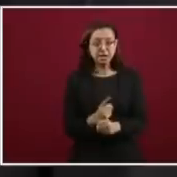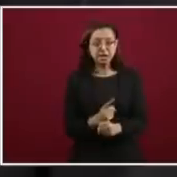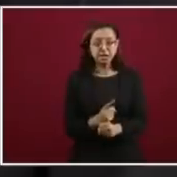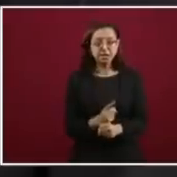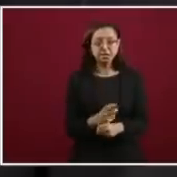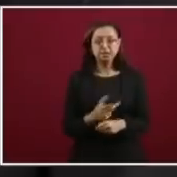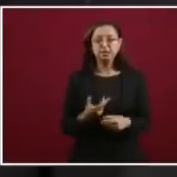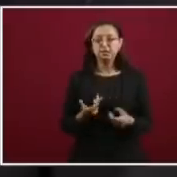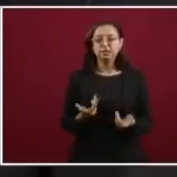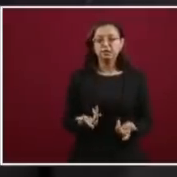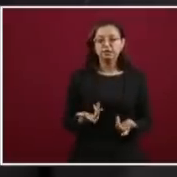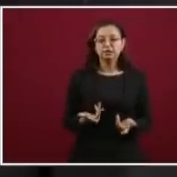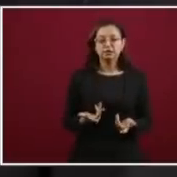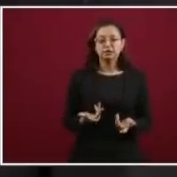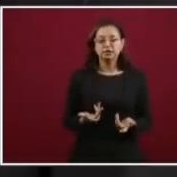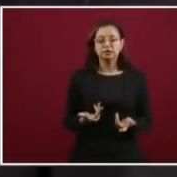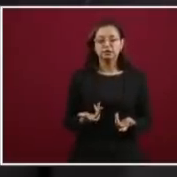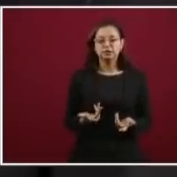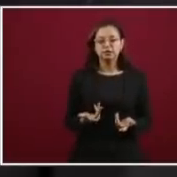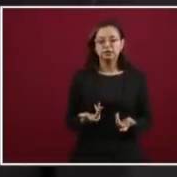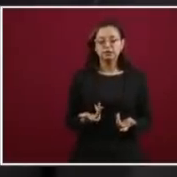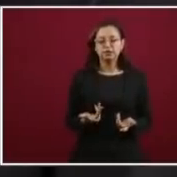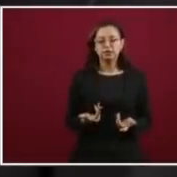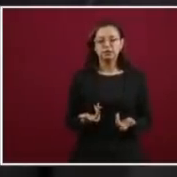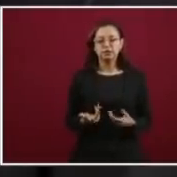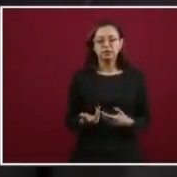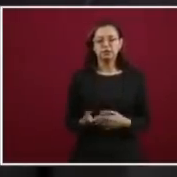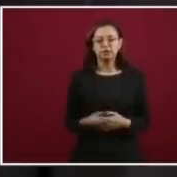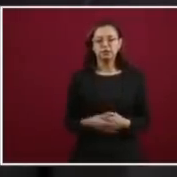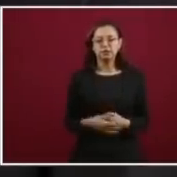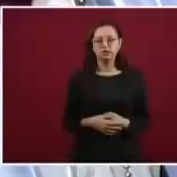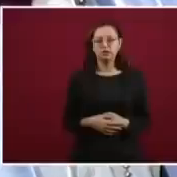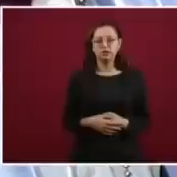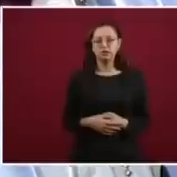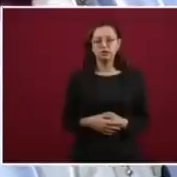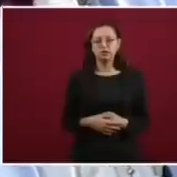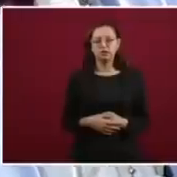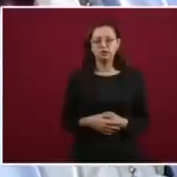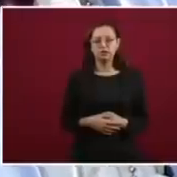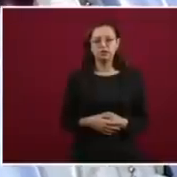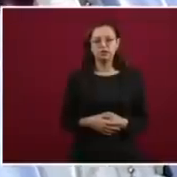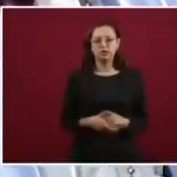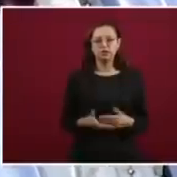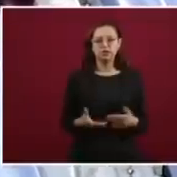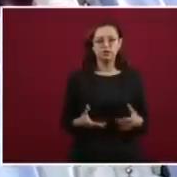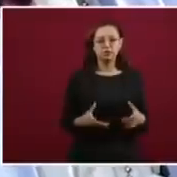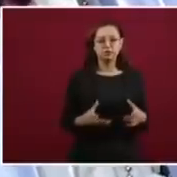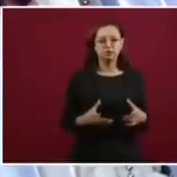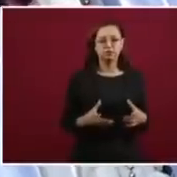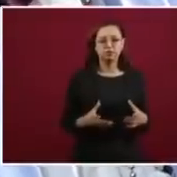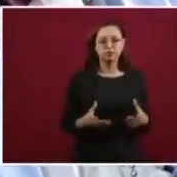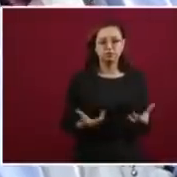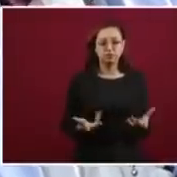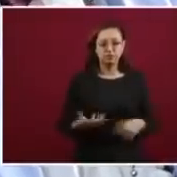no se le daba tanta importancia a la familia